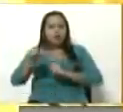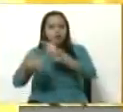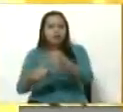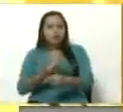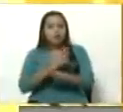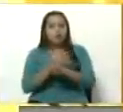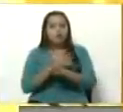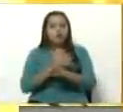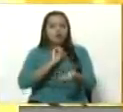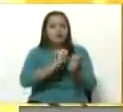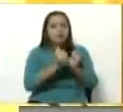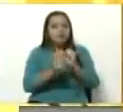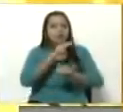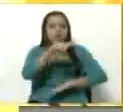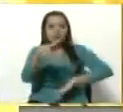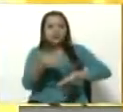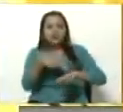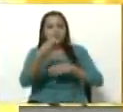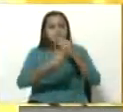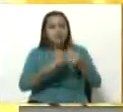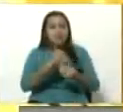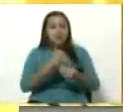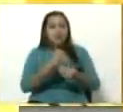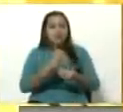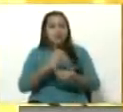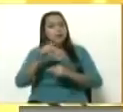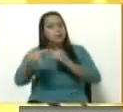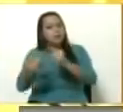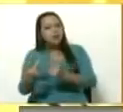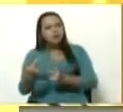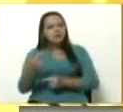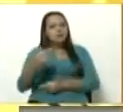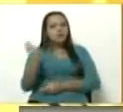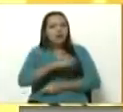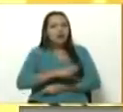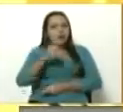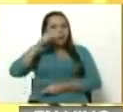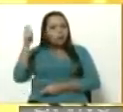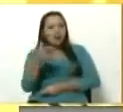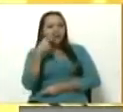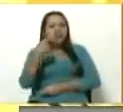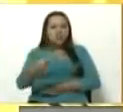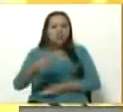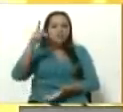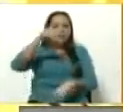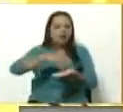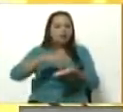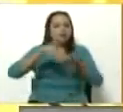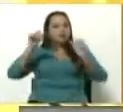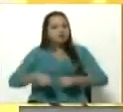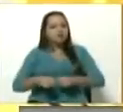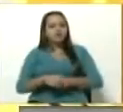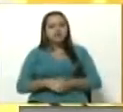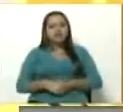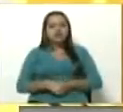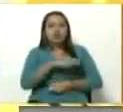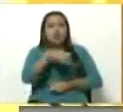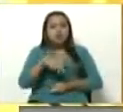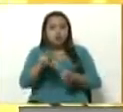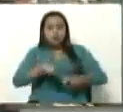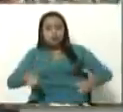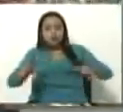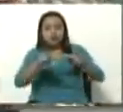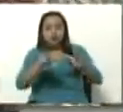Deportivos Nacionales, que se van a celebrar en el mes próximo. Guárico dirá presente, somos su sede de los